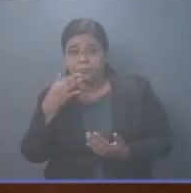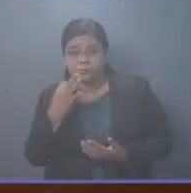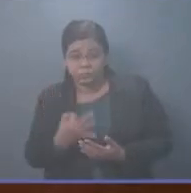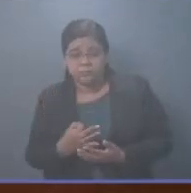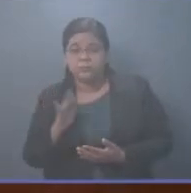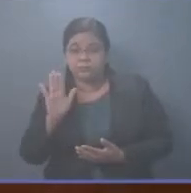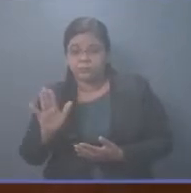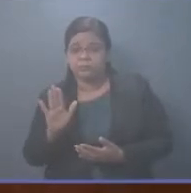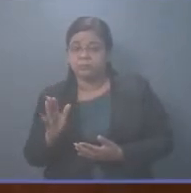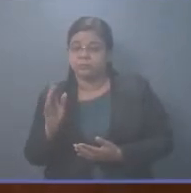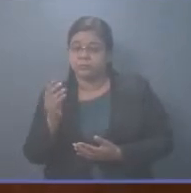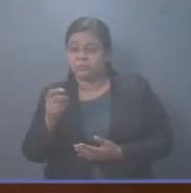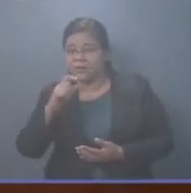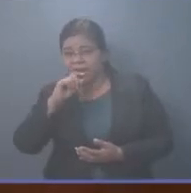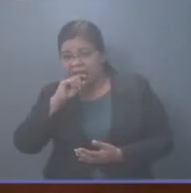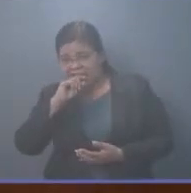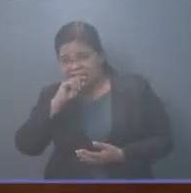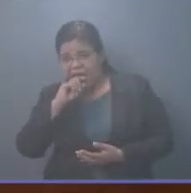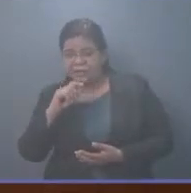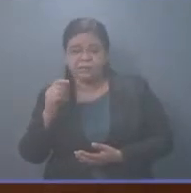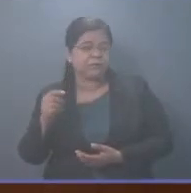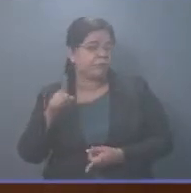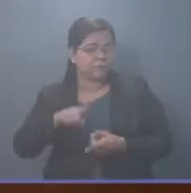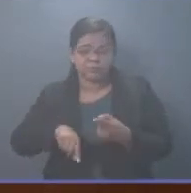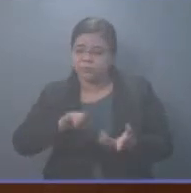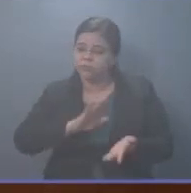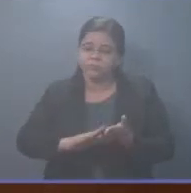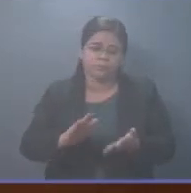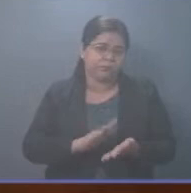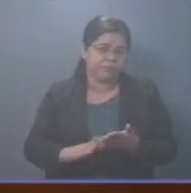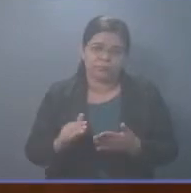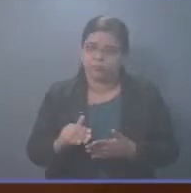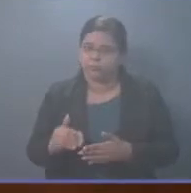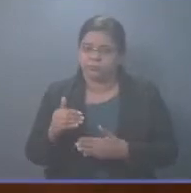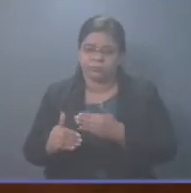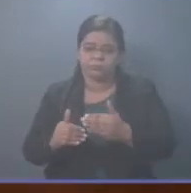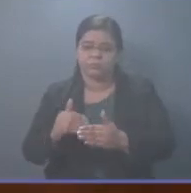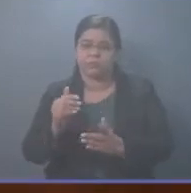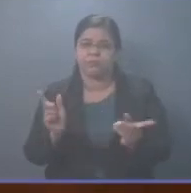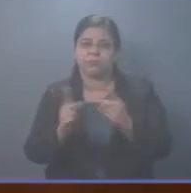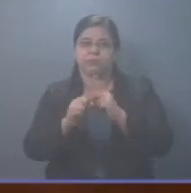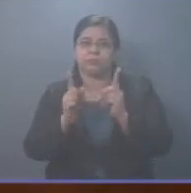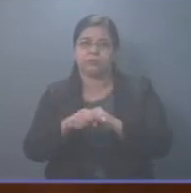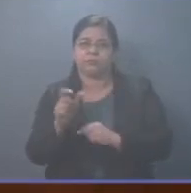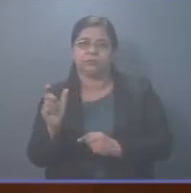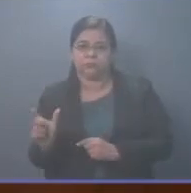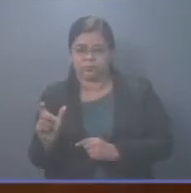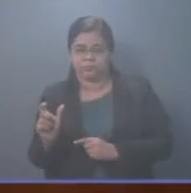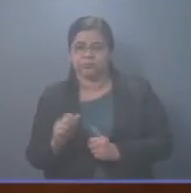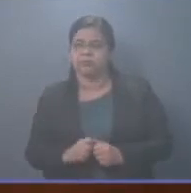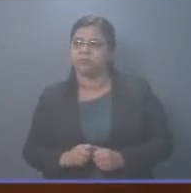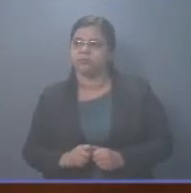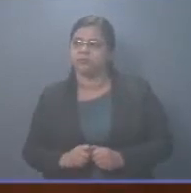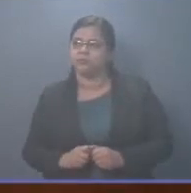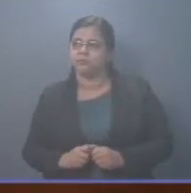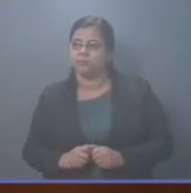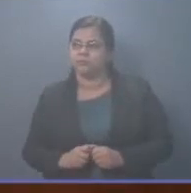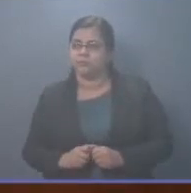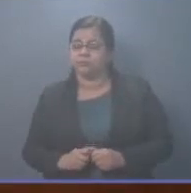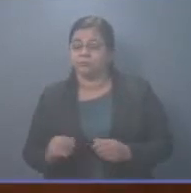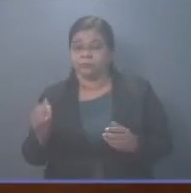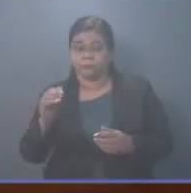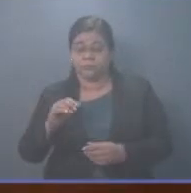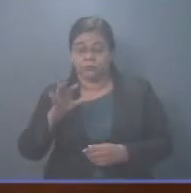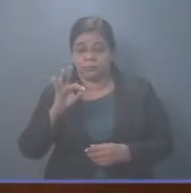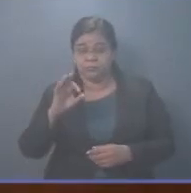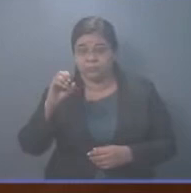por su capacidad económica se les dificulte realizar dichos trámites, incluyendo el acercamiento de los servicios. el Fondo